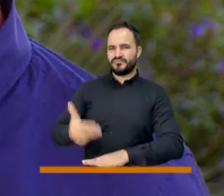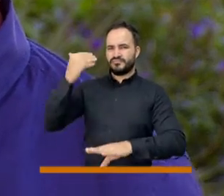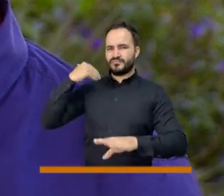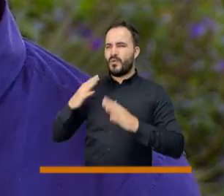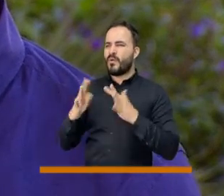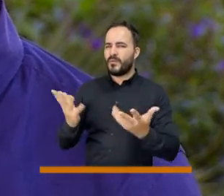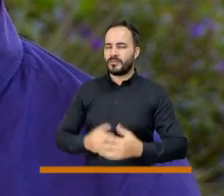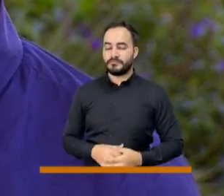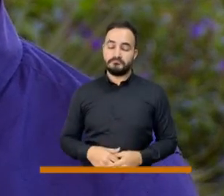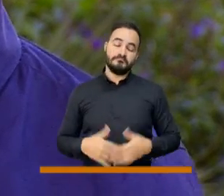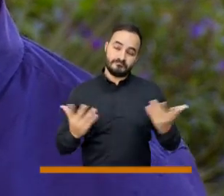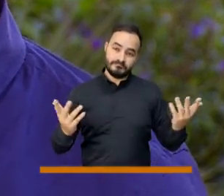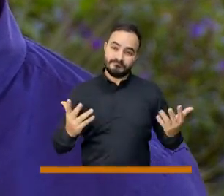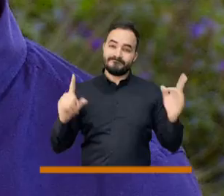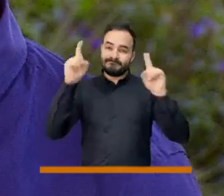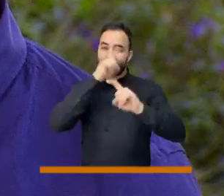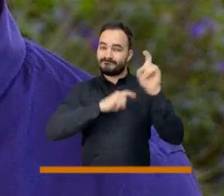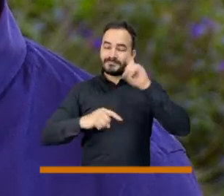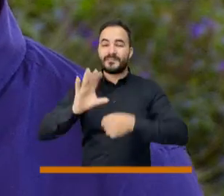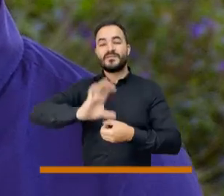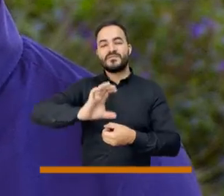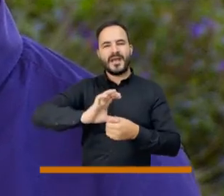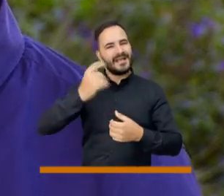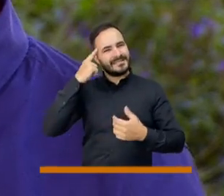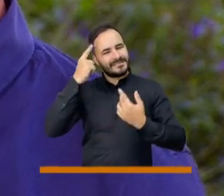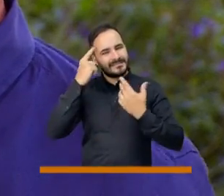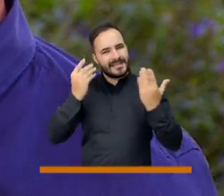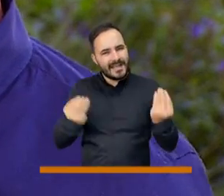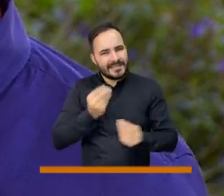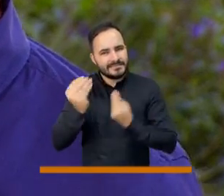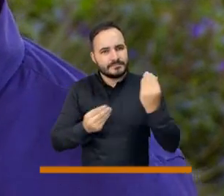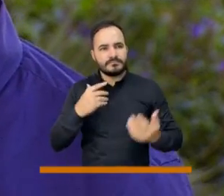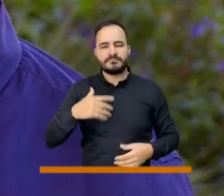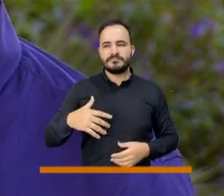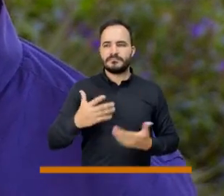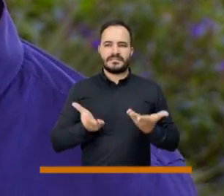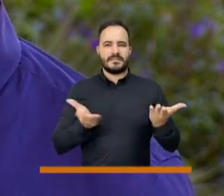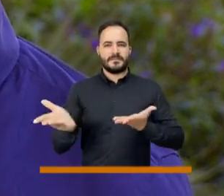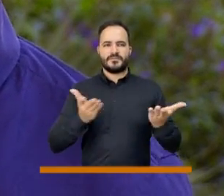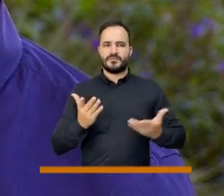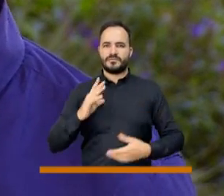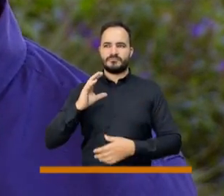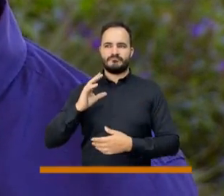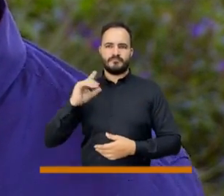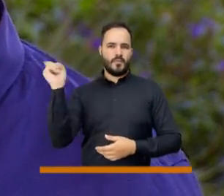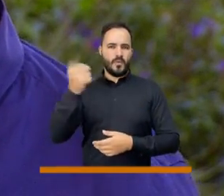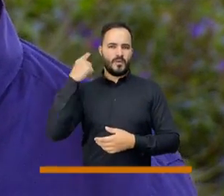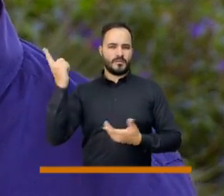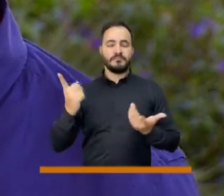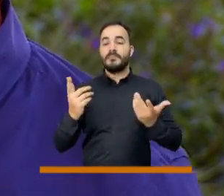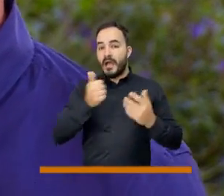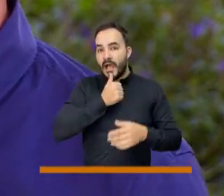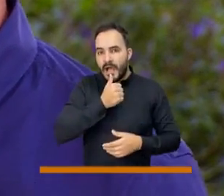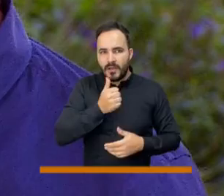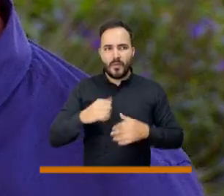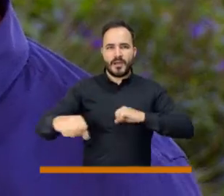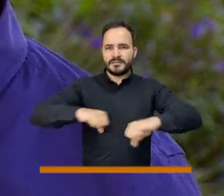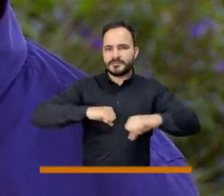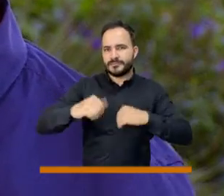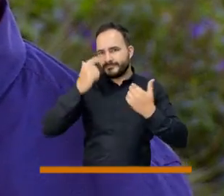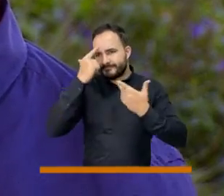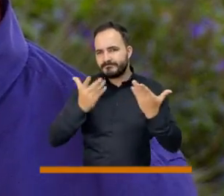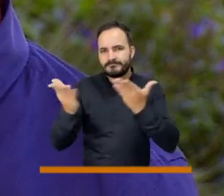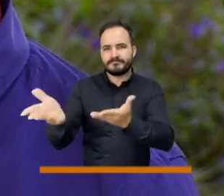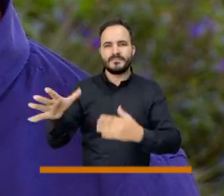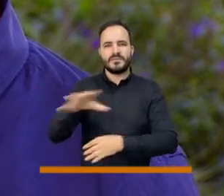trata adicionalmente de cómo pensar nuestra ciudad en materia de la prestación de los servicios públicos, de la gestión del agua, de cómo llevarle